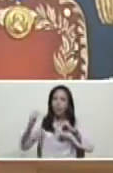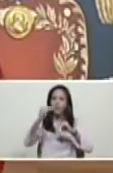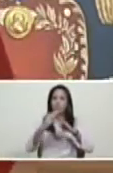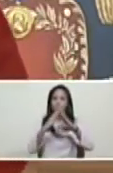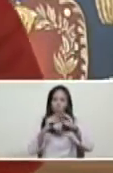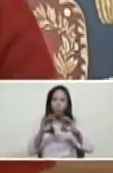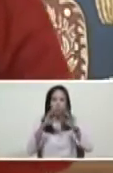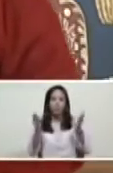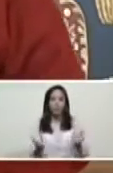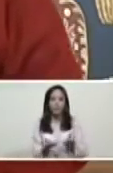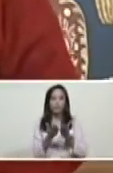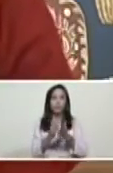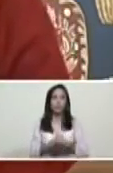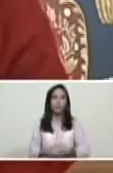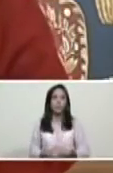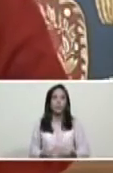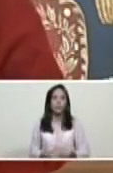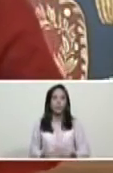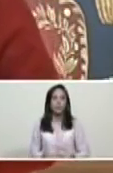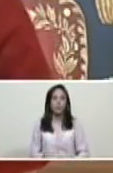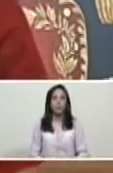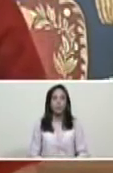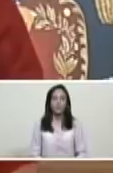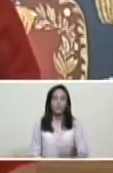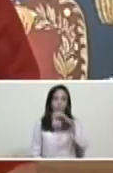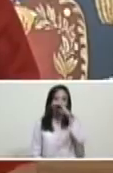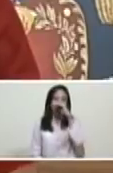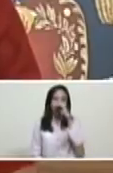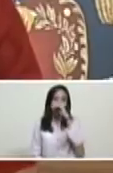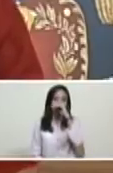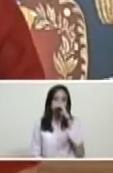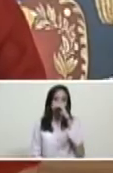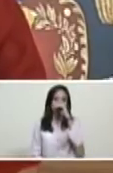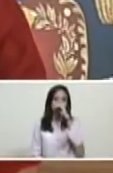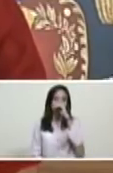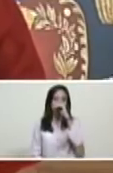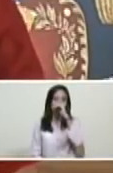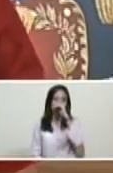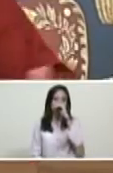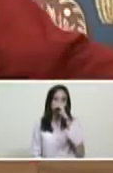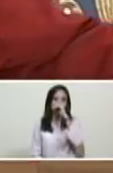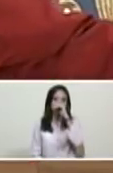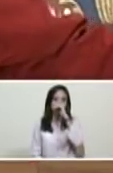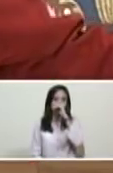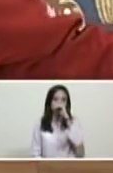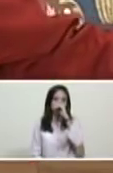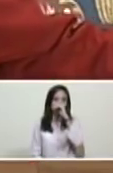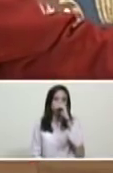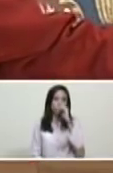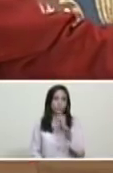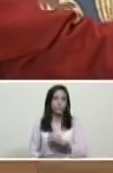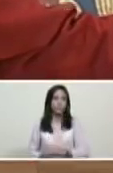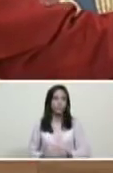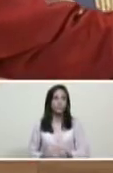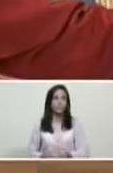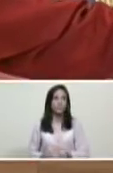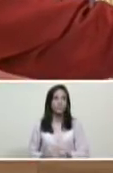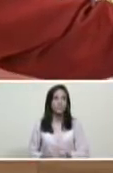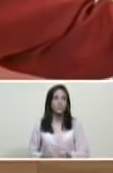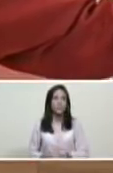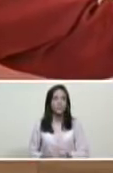mundo. Tuvimos la visita del presidente Erdogan de Turquía hace 3 días